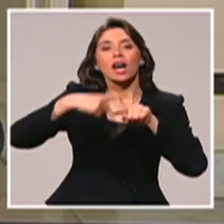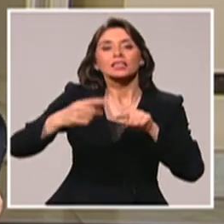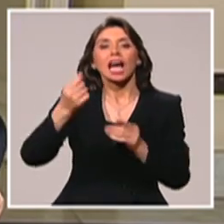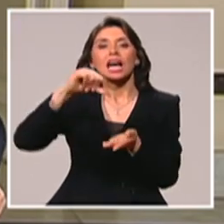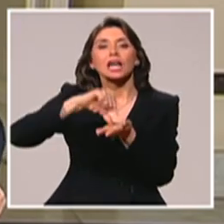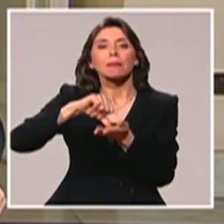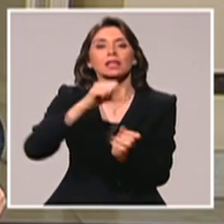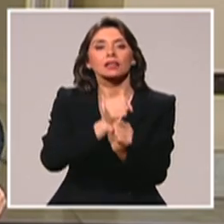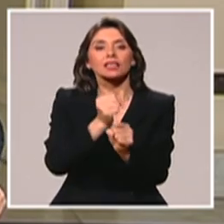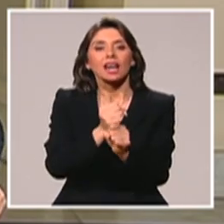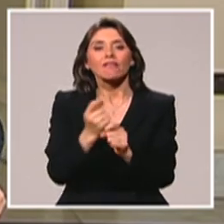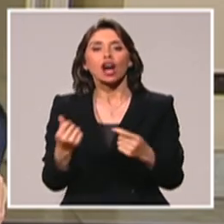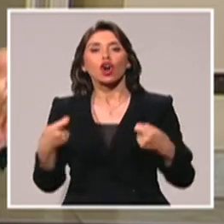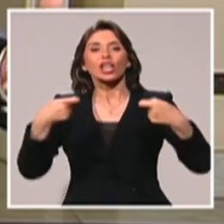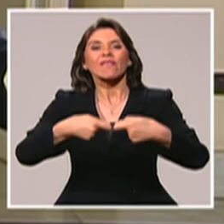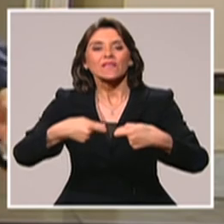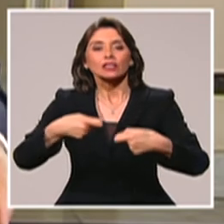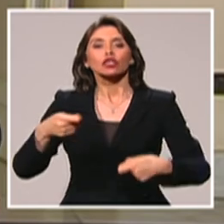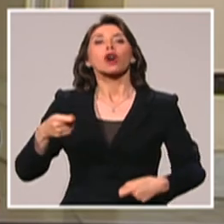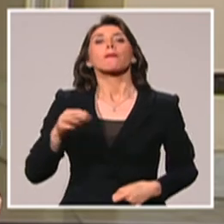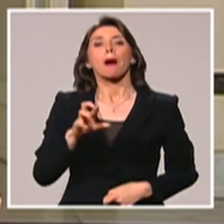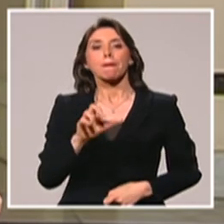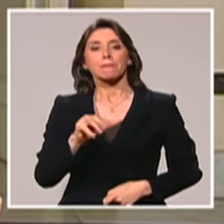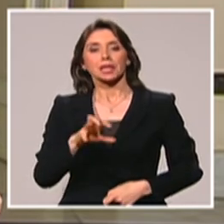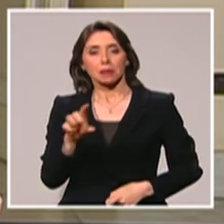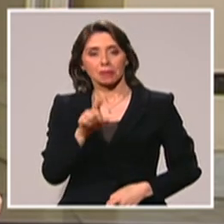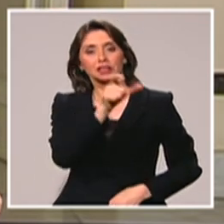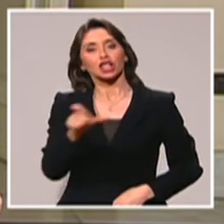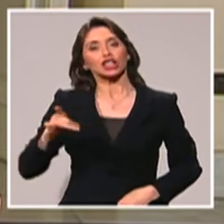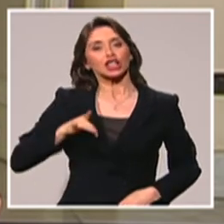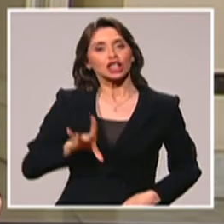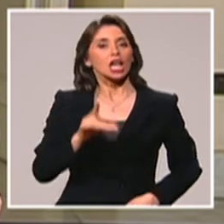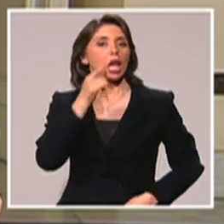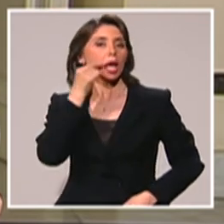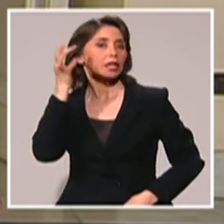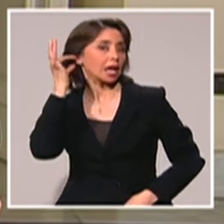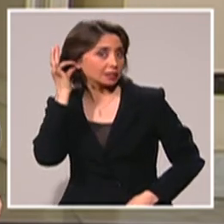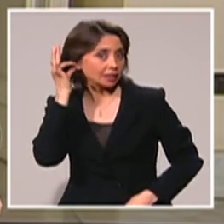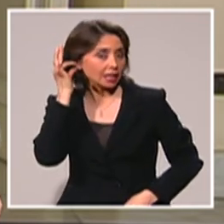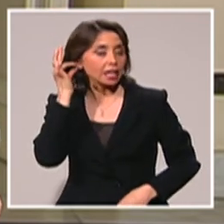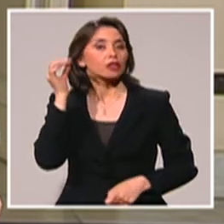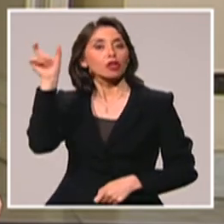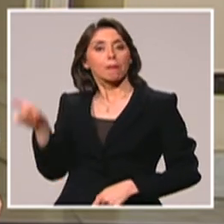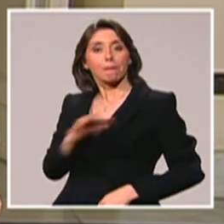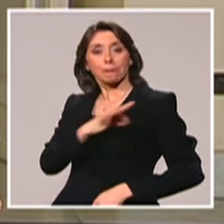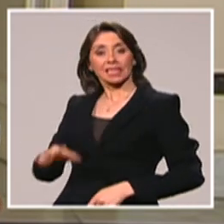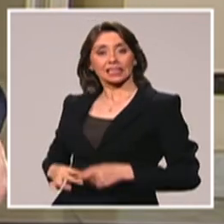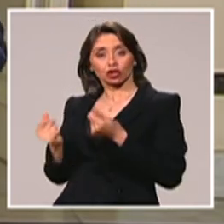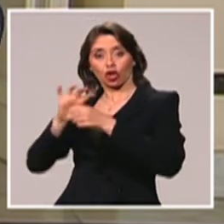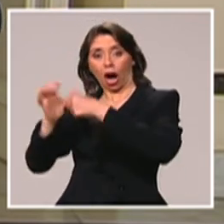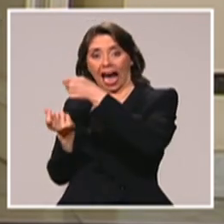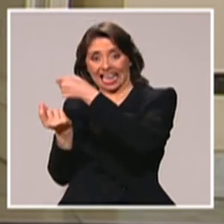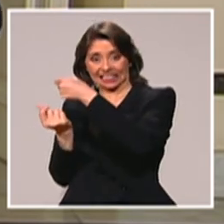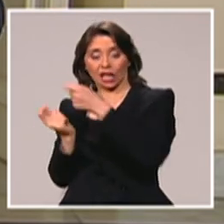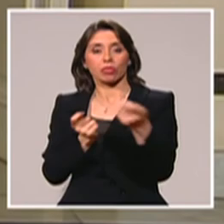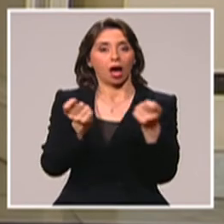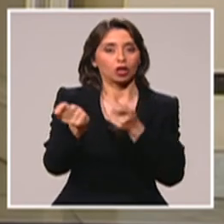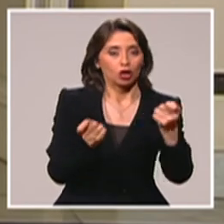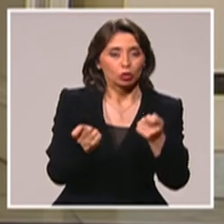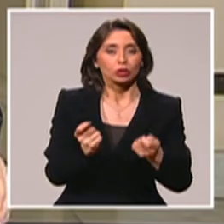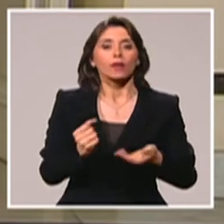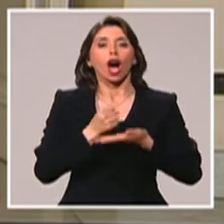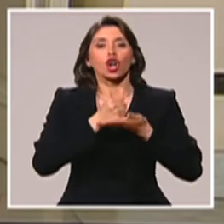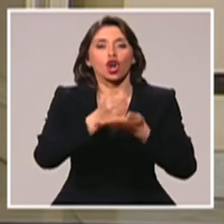para las pymes chilenas y chilenos con la conducción del ministro de hacienda la colaboración de